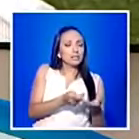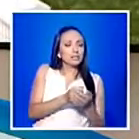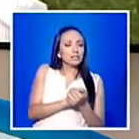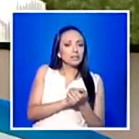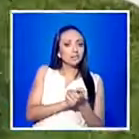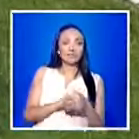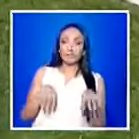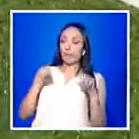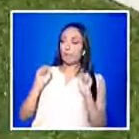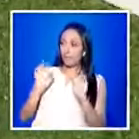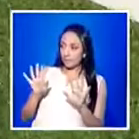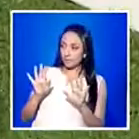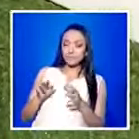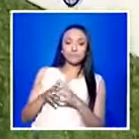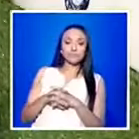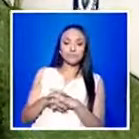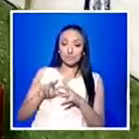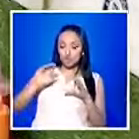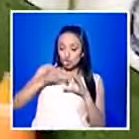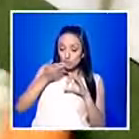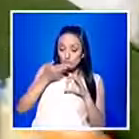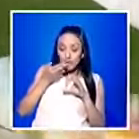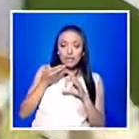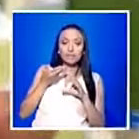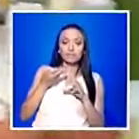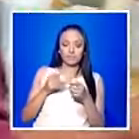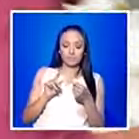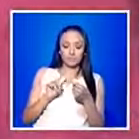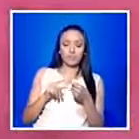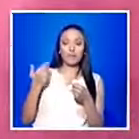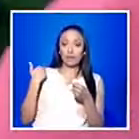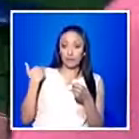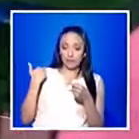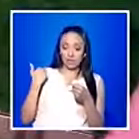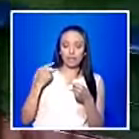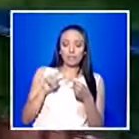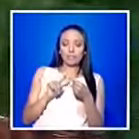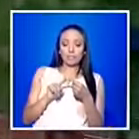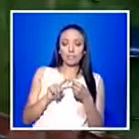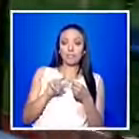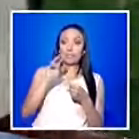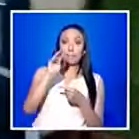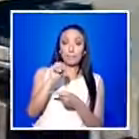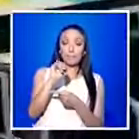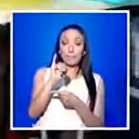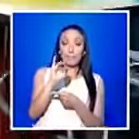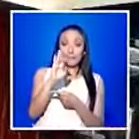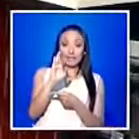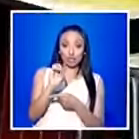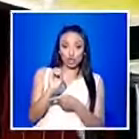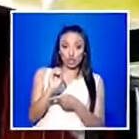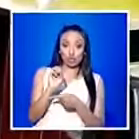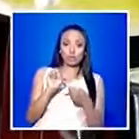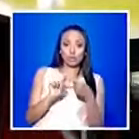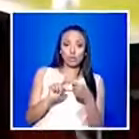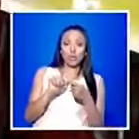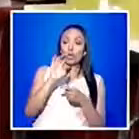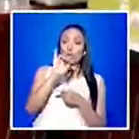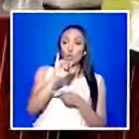A ver, mi Andreita, tenemos el encebollado mixto, como usted lo puede ver, tenemos